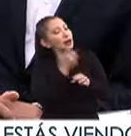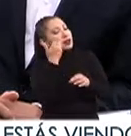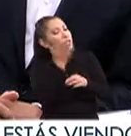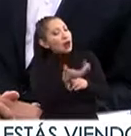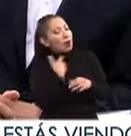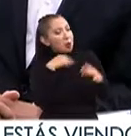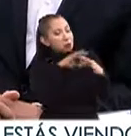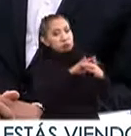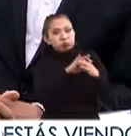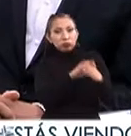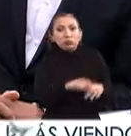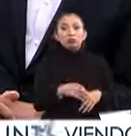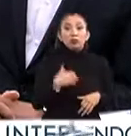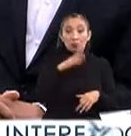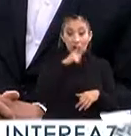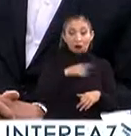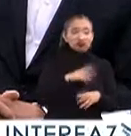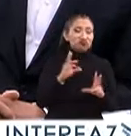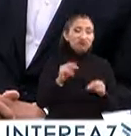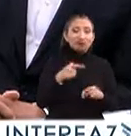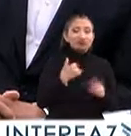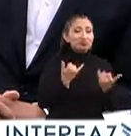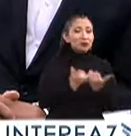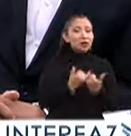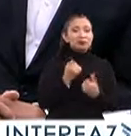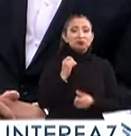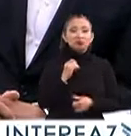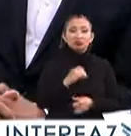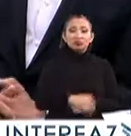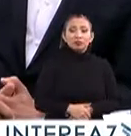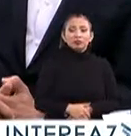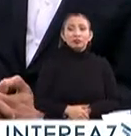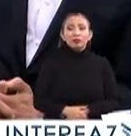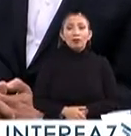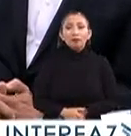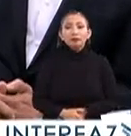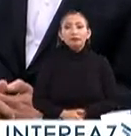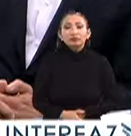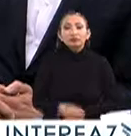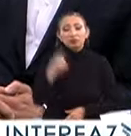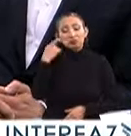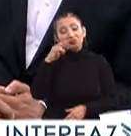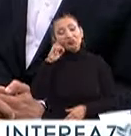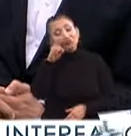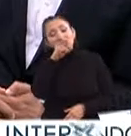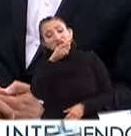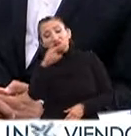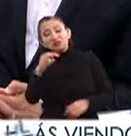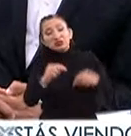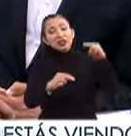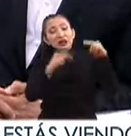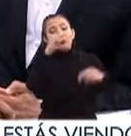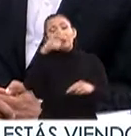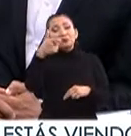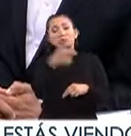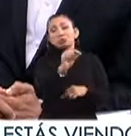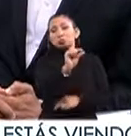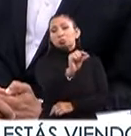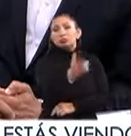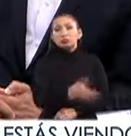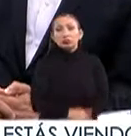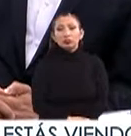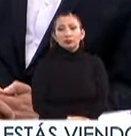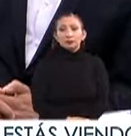mejorado? Yo creo que no. Yo creo que sigue habiendo un nivel de salario muy